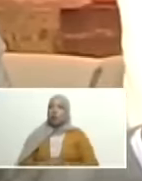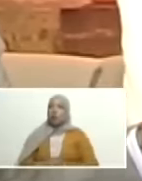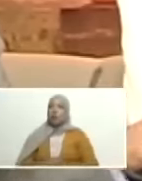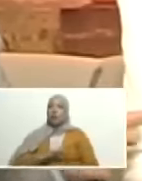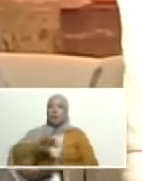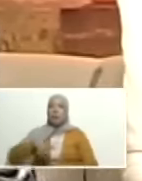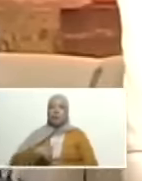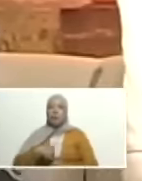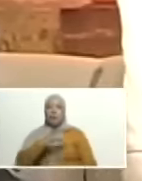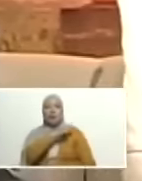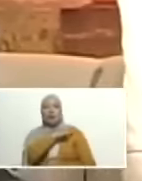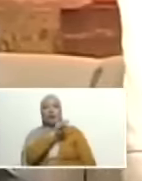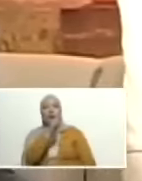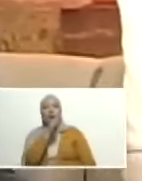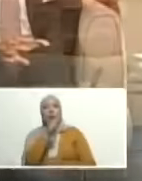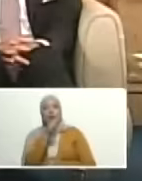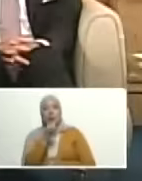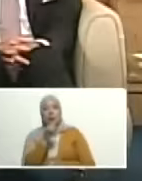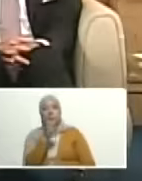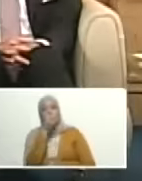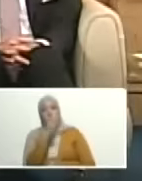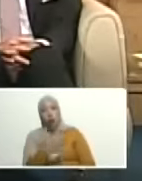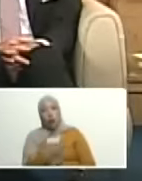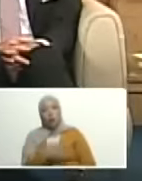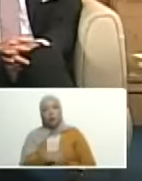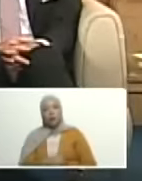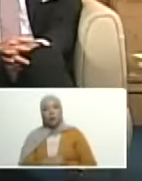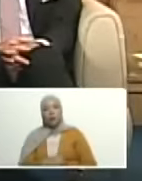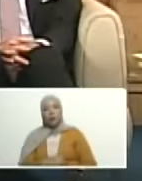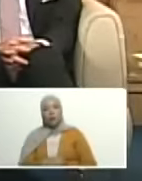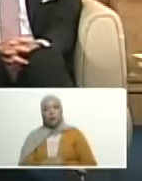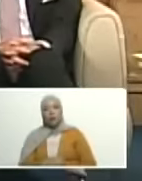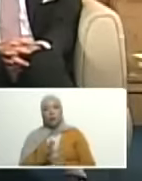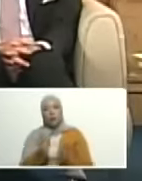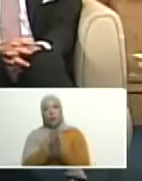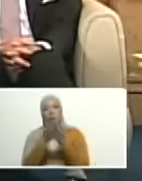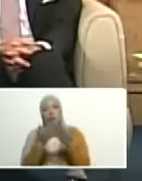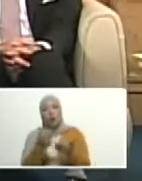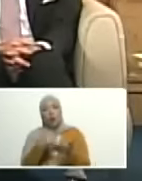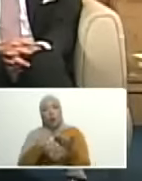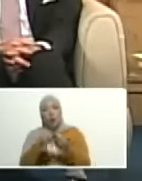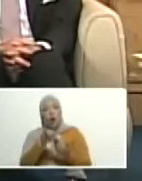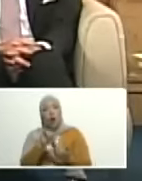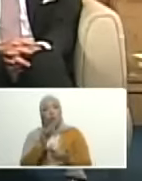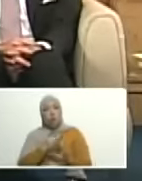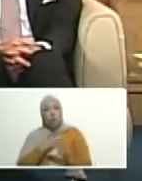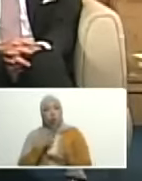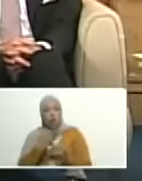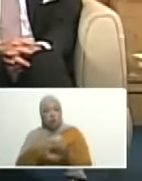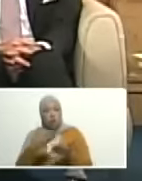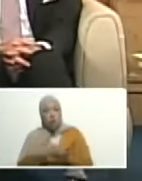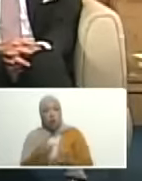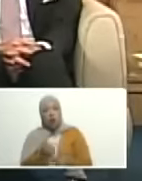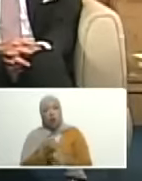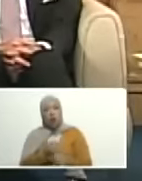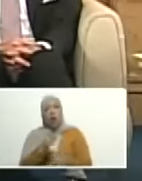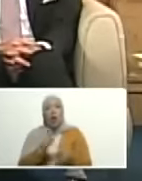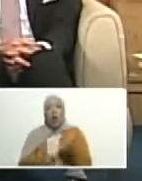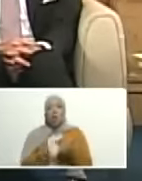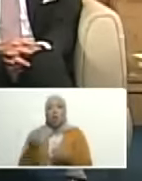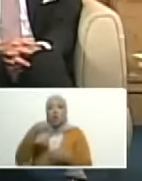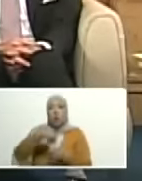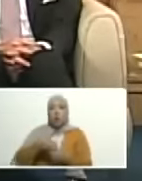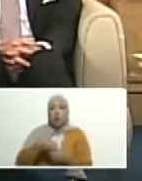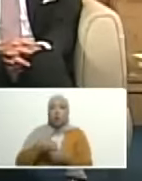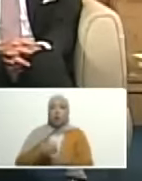jefe de delegación, Jorge Rodríguez, bueno, tiene un libro completo sobre eso. Algunas cosas se filtraron en la